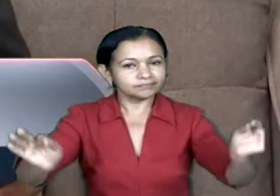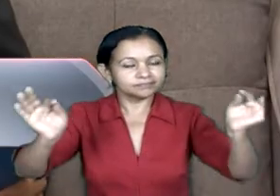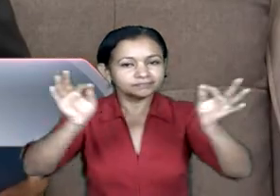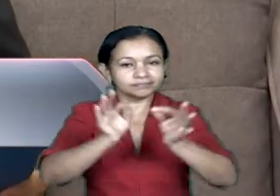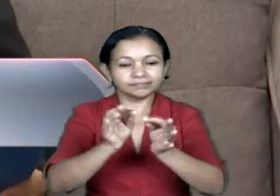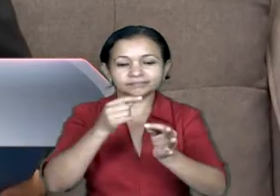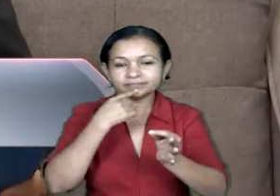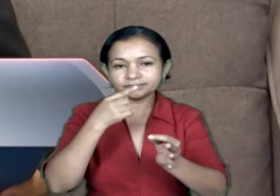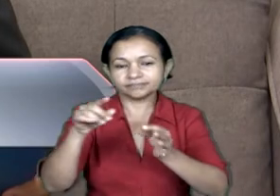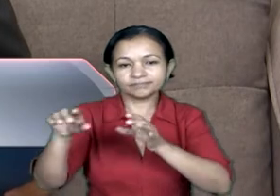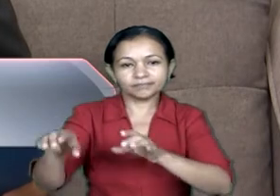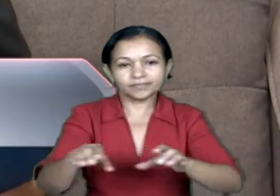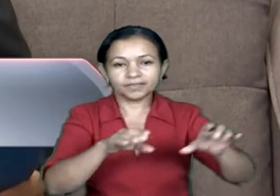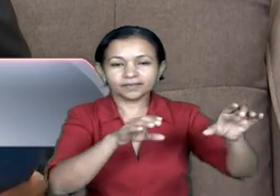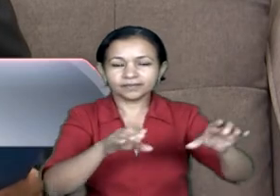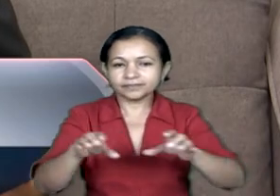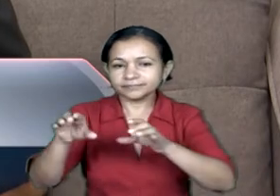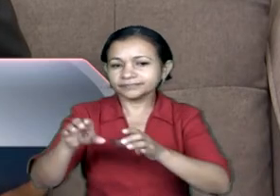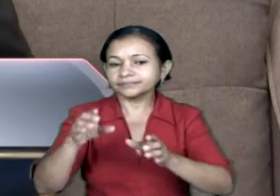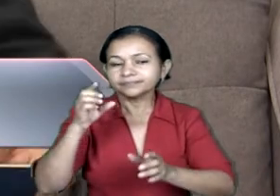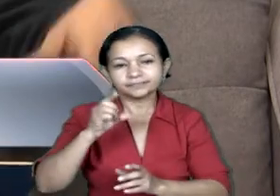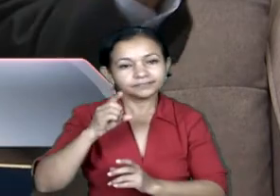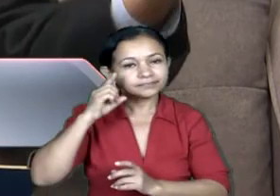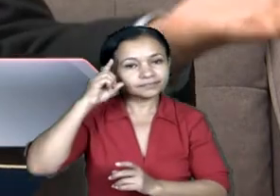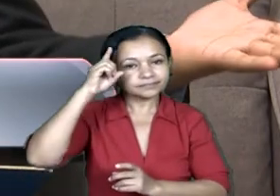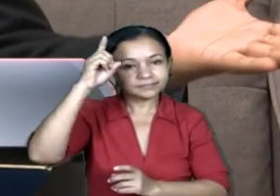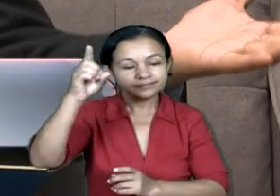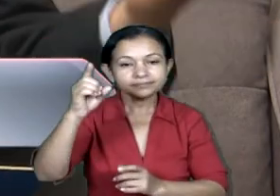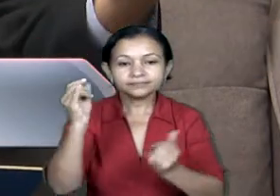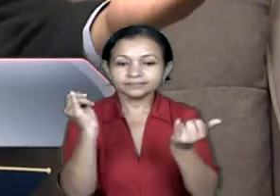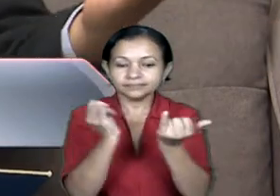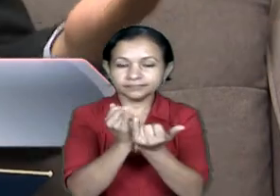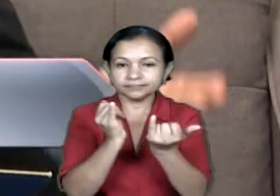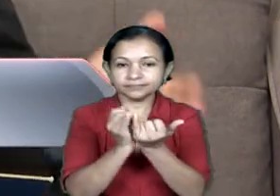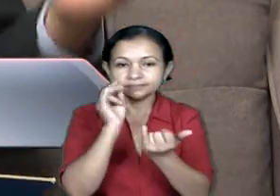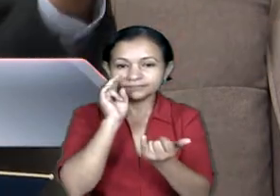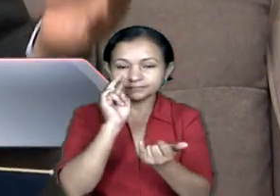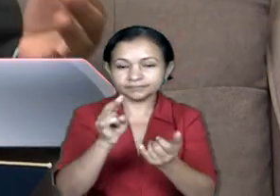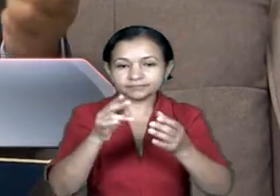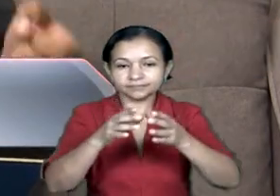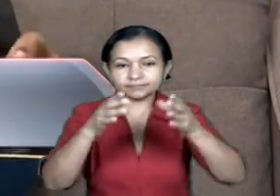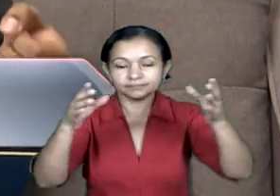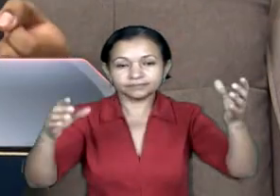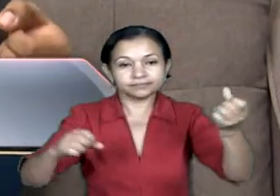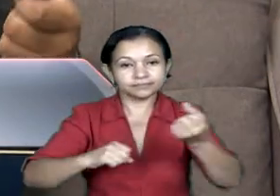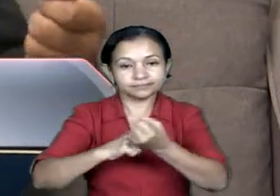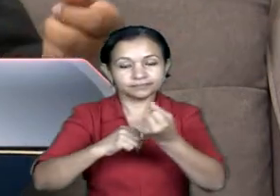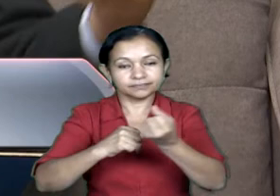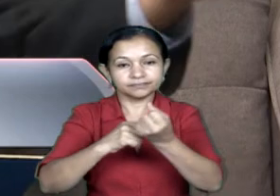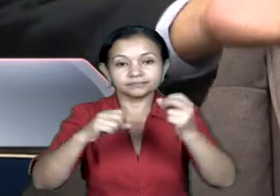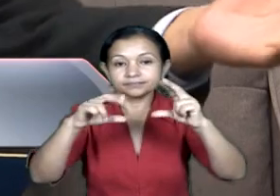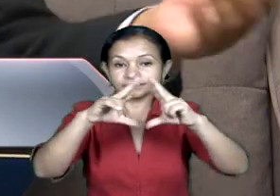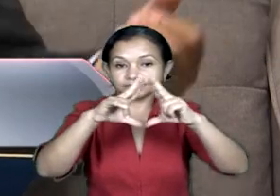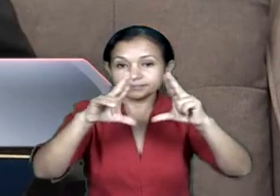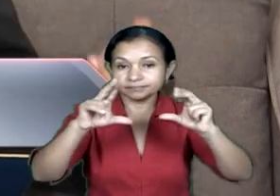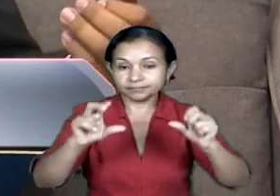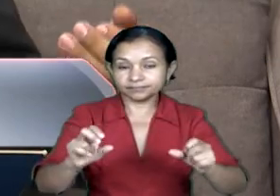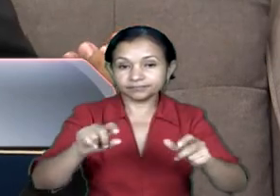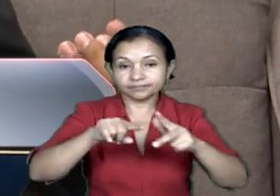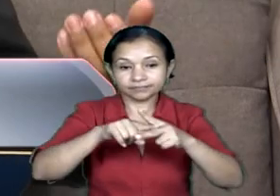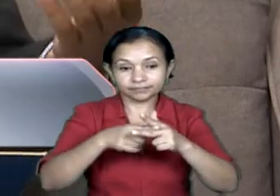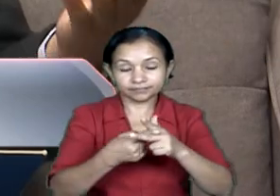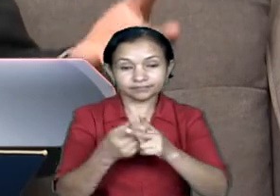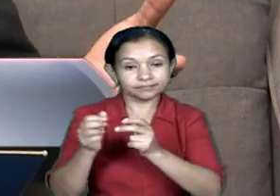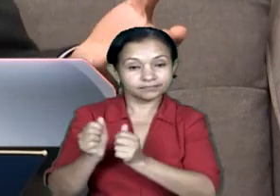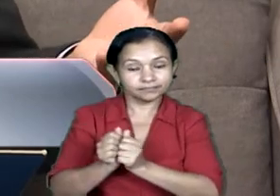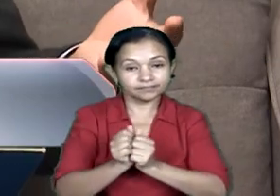esa actividad comercial que se desarrolla, porque también tiene que ver precisamente con el crecimiento sostenible de nuestra nación a partir de ese